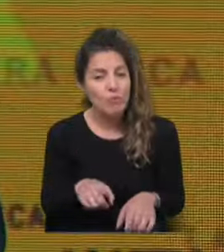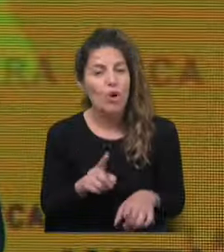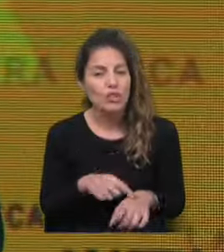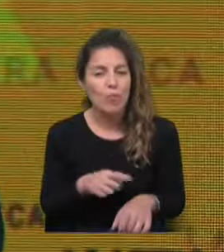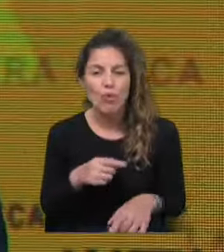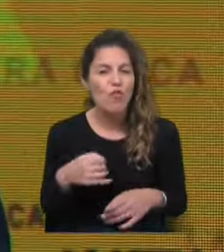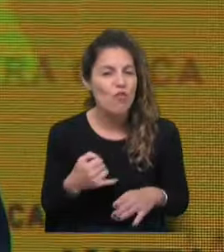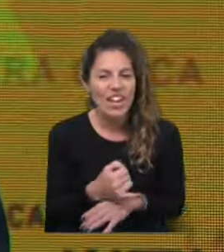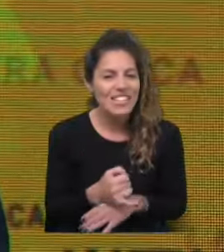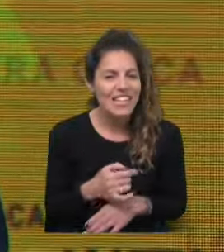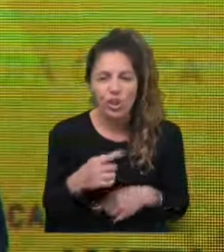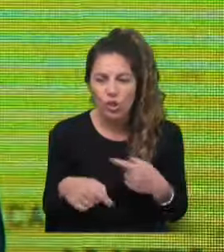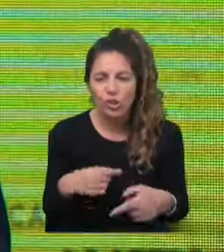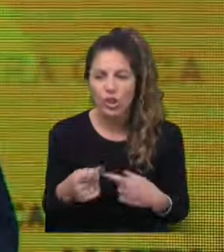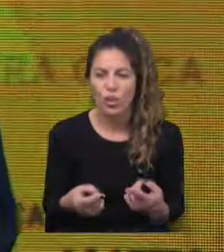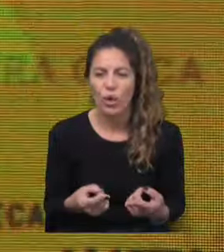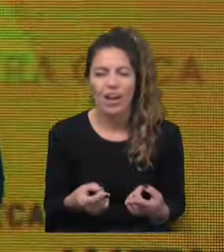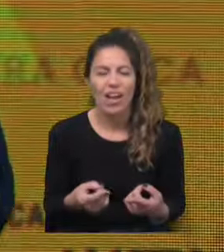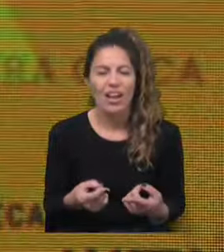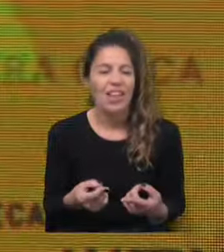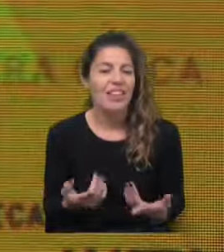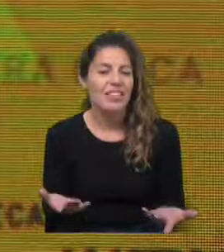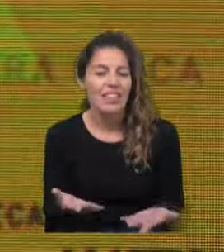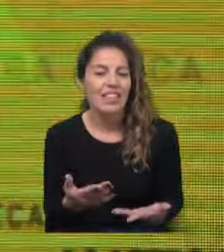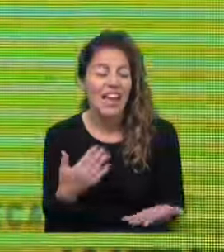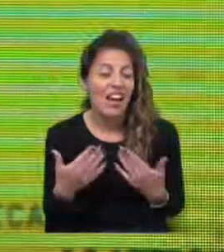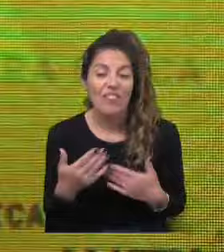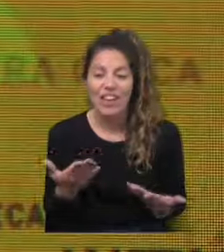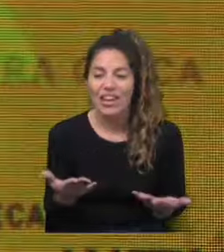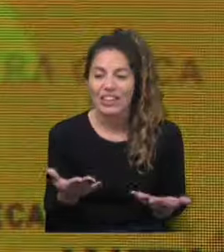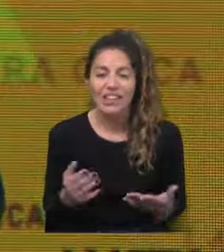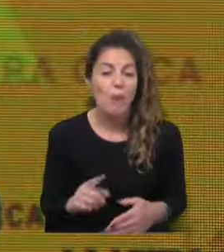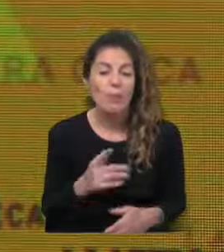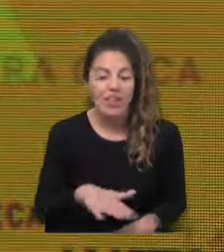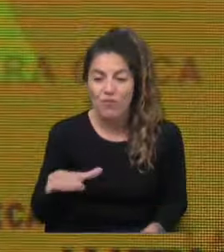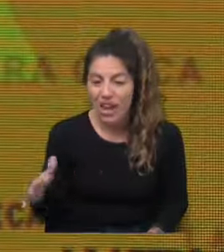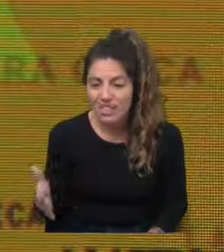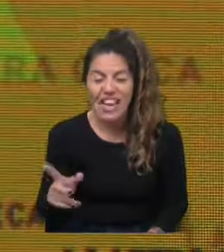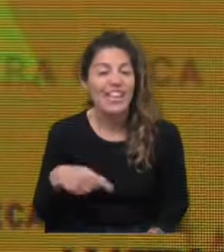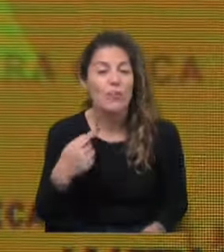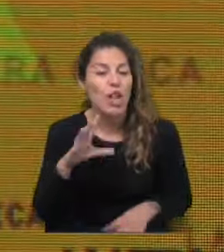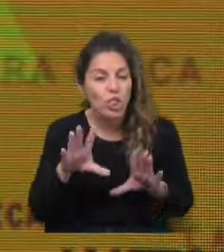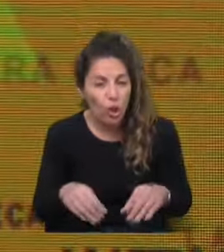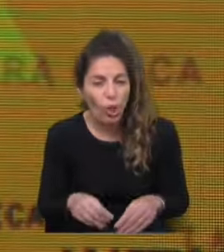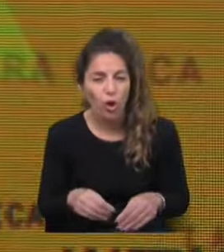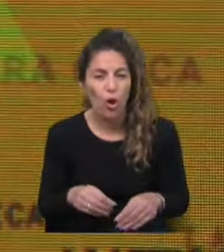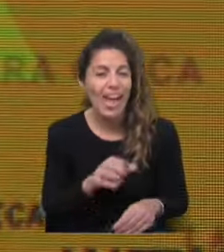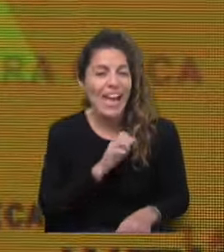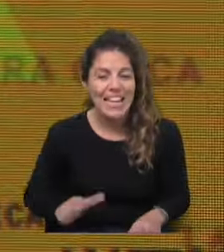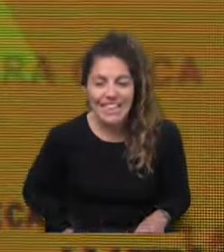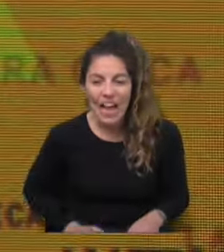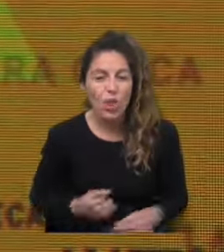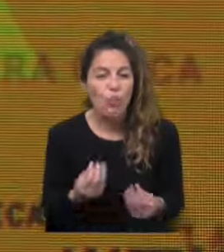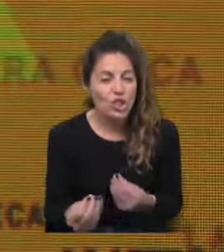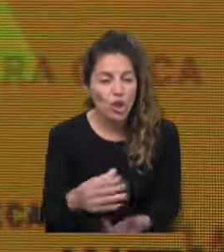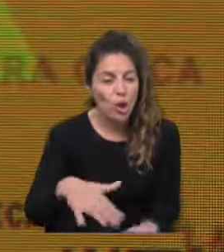cosas, fallas sistémicas que son desde las que hablaba recién desde la primera infancia, no sé qué, y después todo lo del Estado poniéndolo en